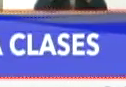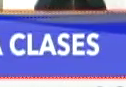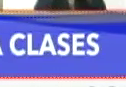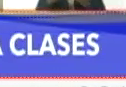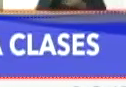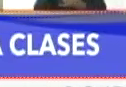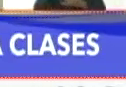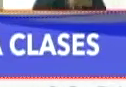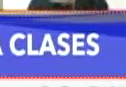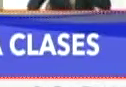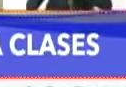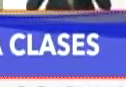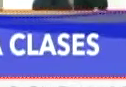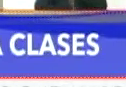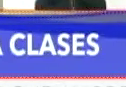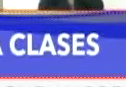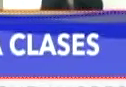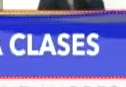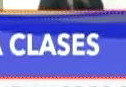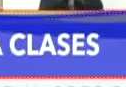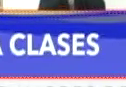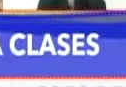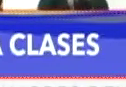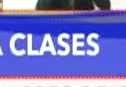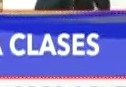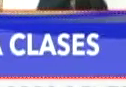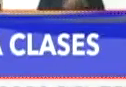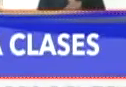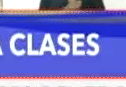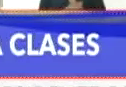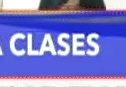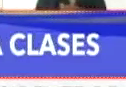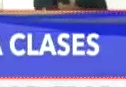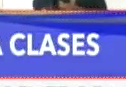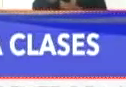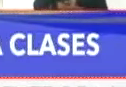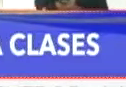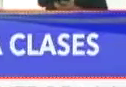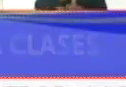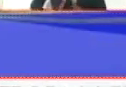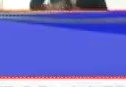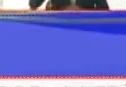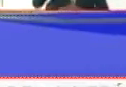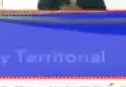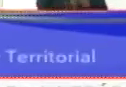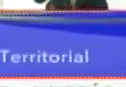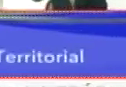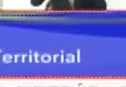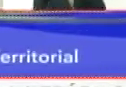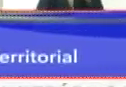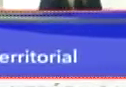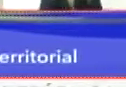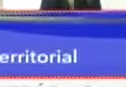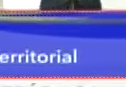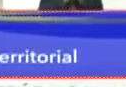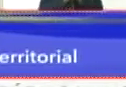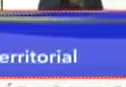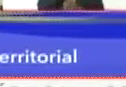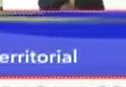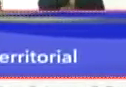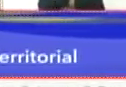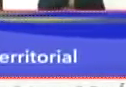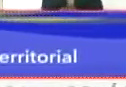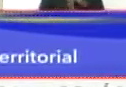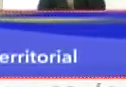de amor para tu escuela por favor aristóbulo bueno presidente primero que todo tenemos que saludar a todos los compatriotas y colegas que están en el